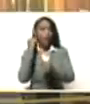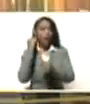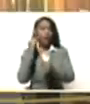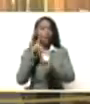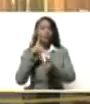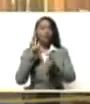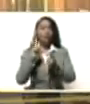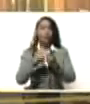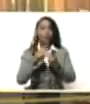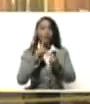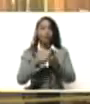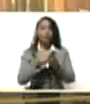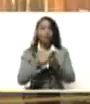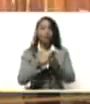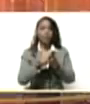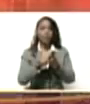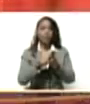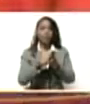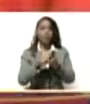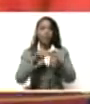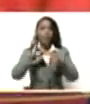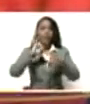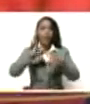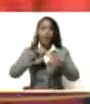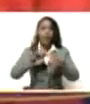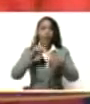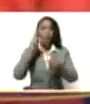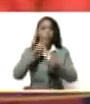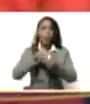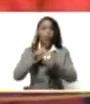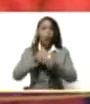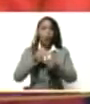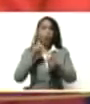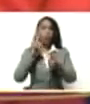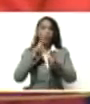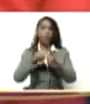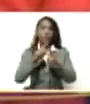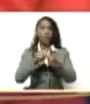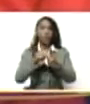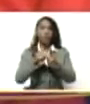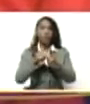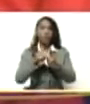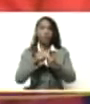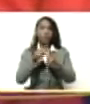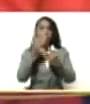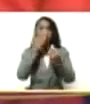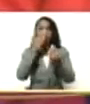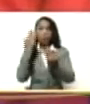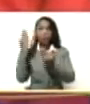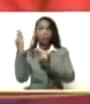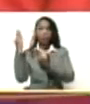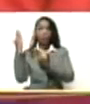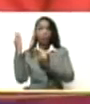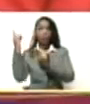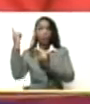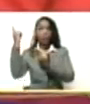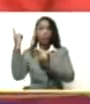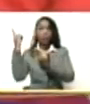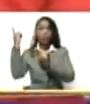y creo que las mega elecciones del 21 de noviembre fueron un éxito total para la democracia venezolana